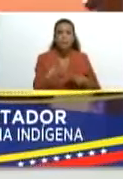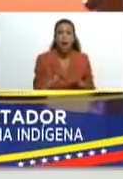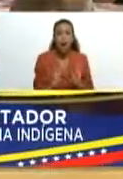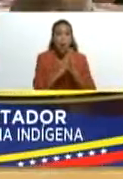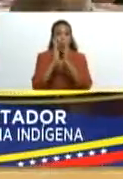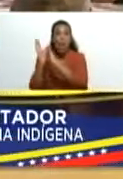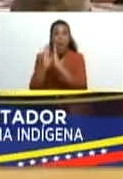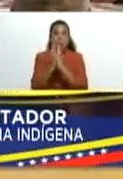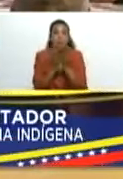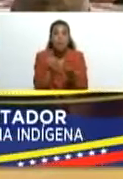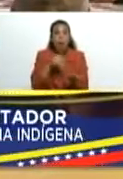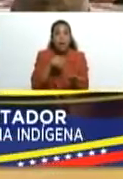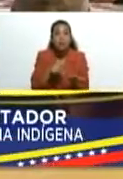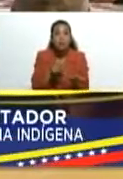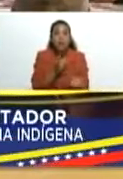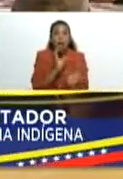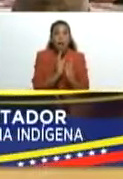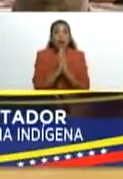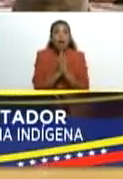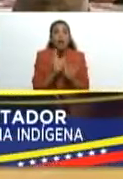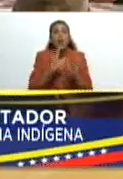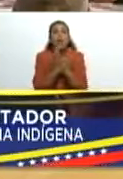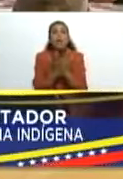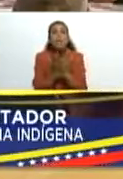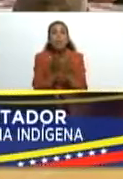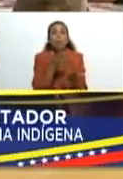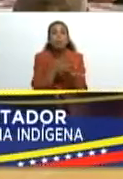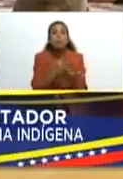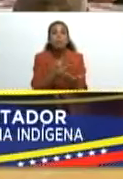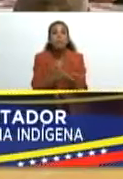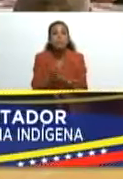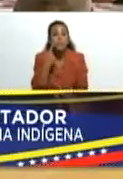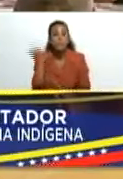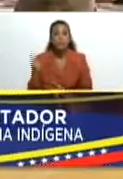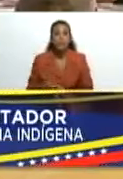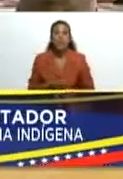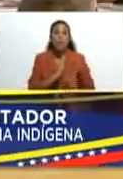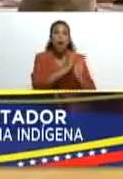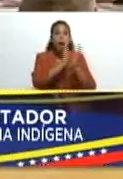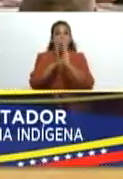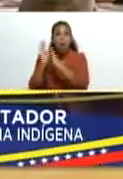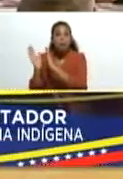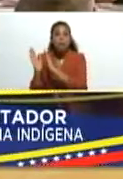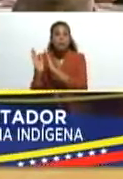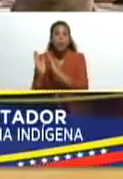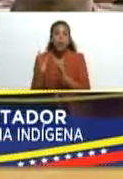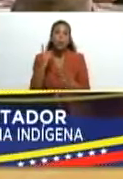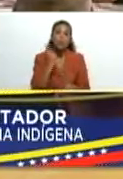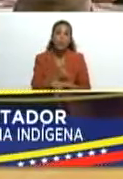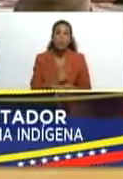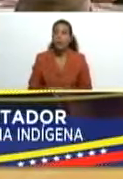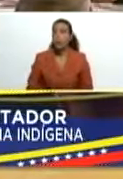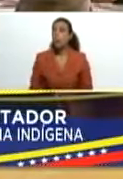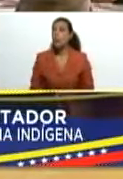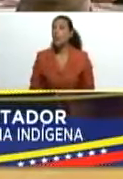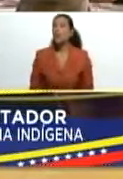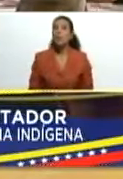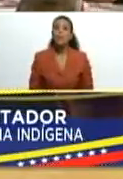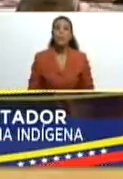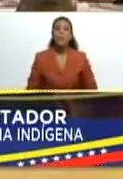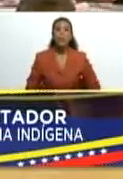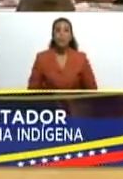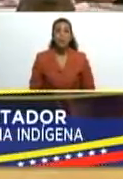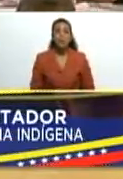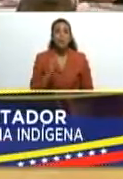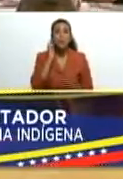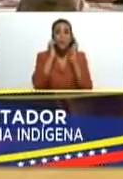para acá. Vamos a ver los libros que se trajo Ernesto. Presidente, esta es una colección que a partir de su instrucción de la creación de la comisión se